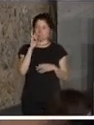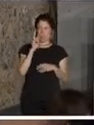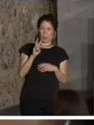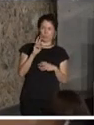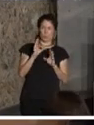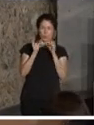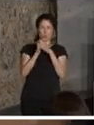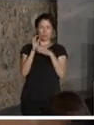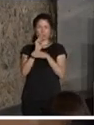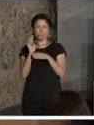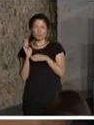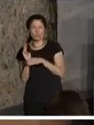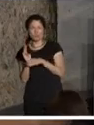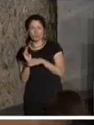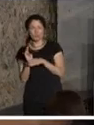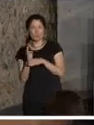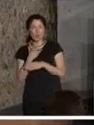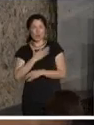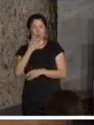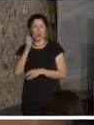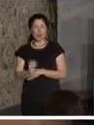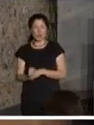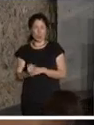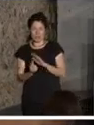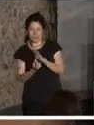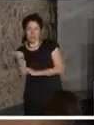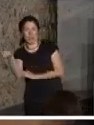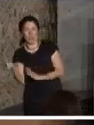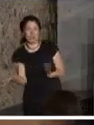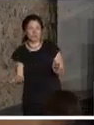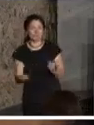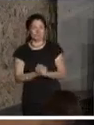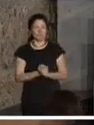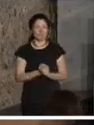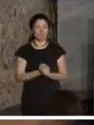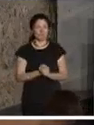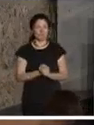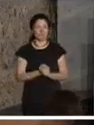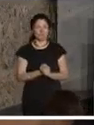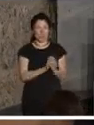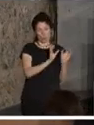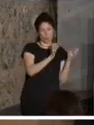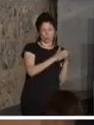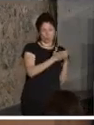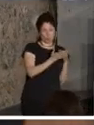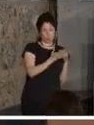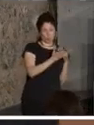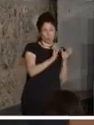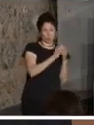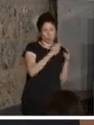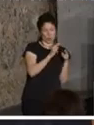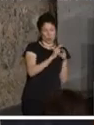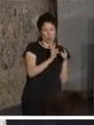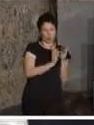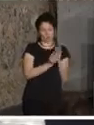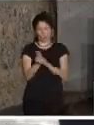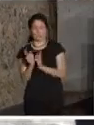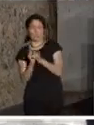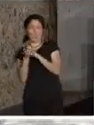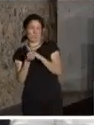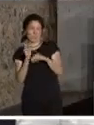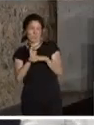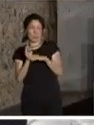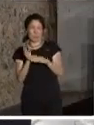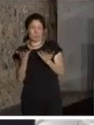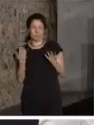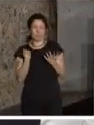como el partido popular y su alcalde transfuga han hecho un sainete donde han dado la espalda